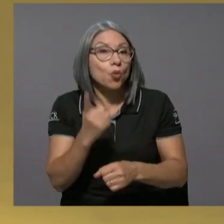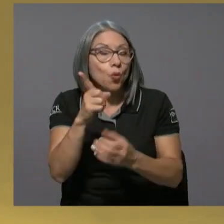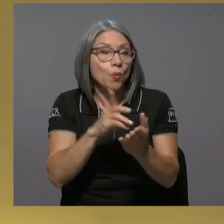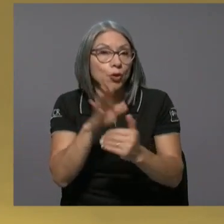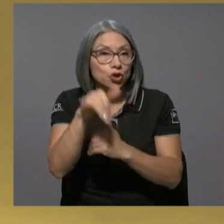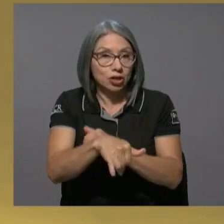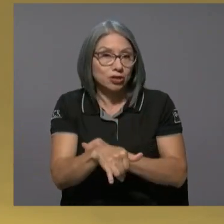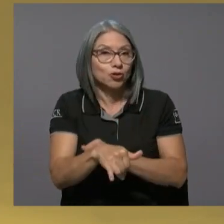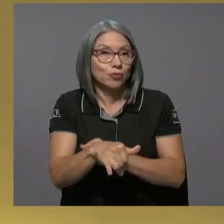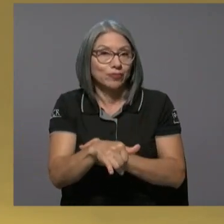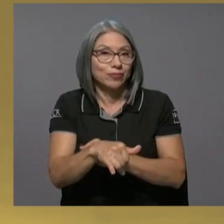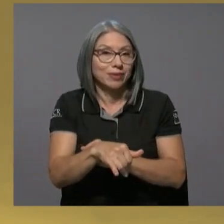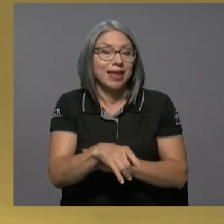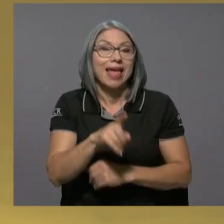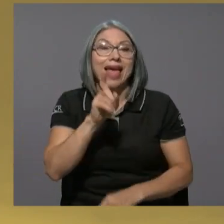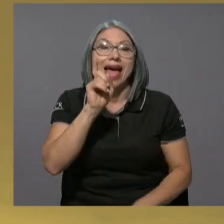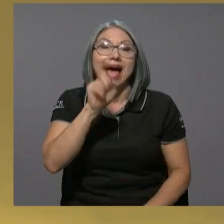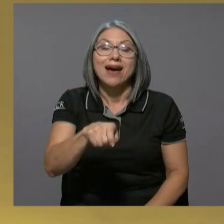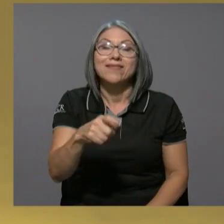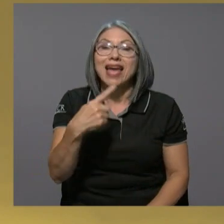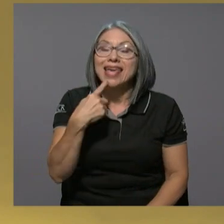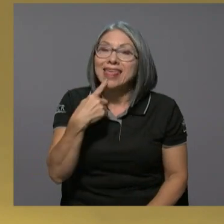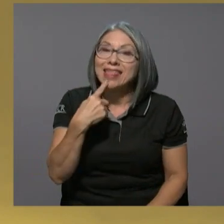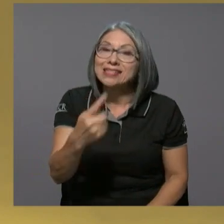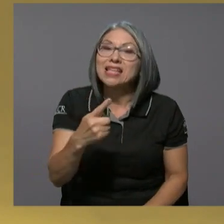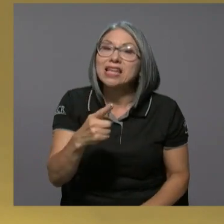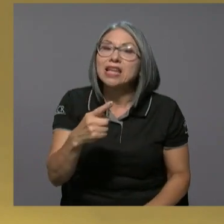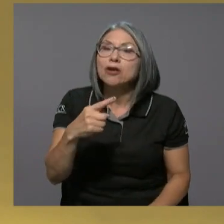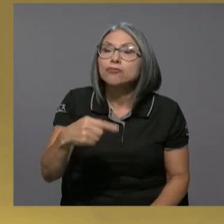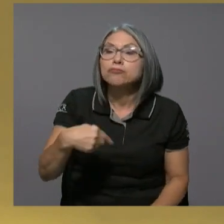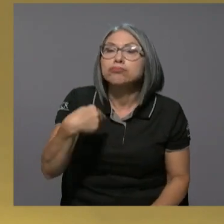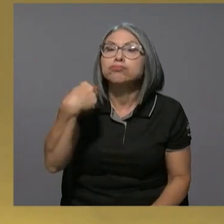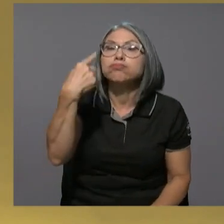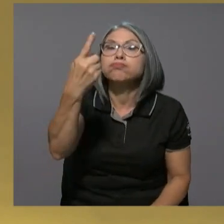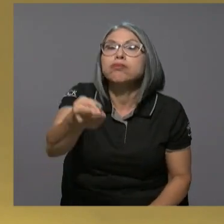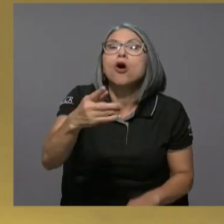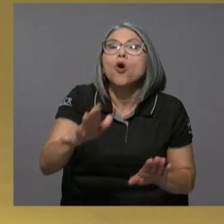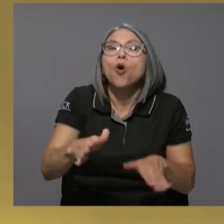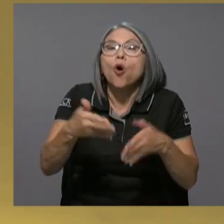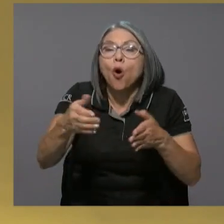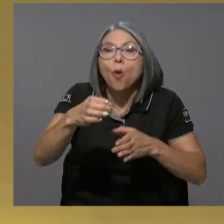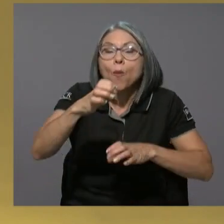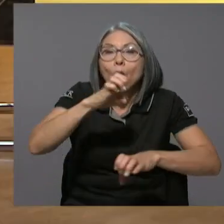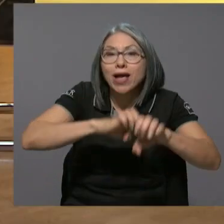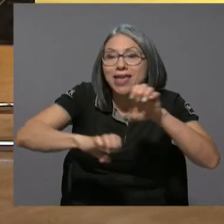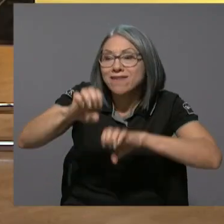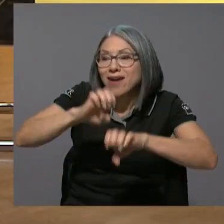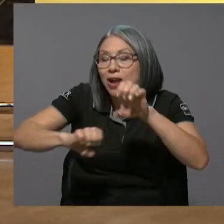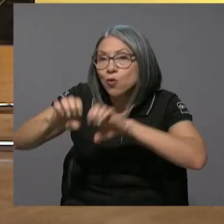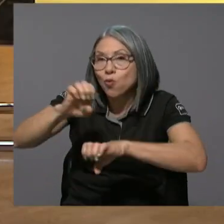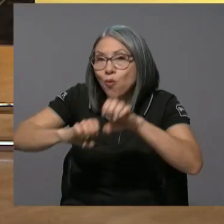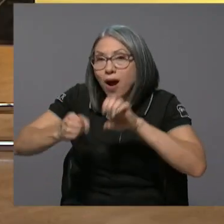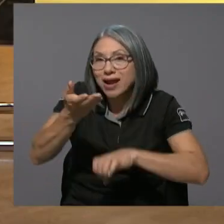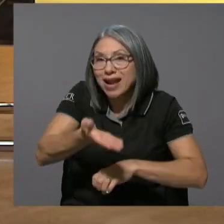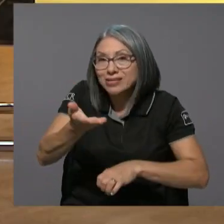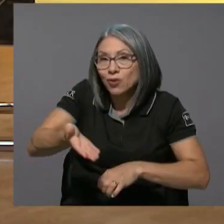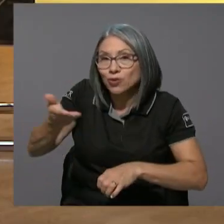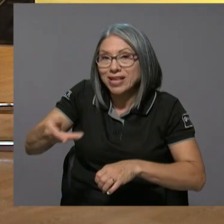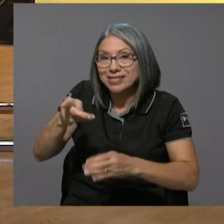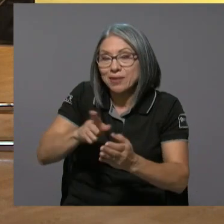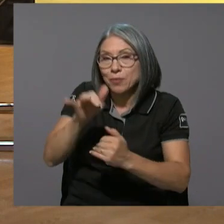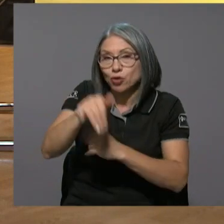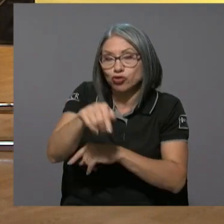proyecto, había que decir cómo se iba a evaluar las cosas que ese proyecto iba a producir. Y